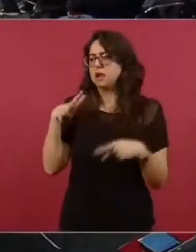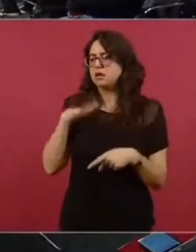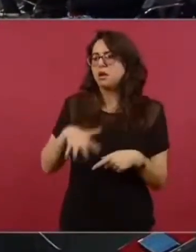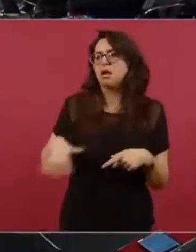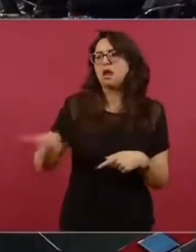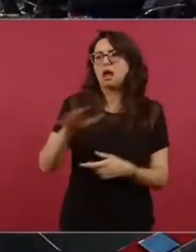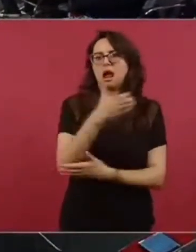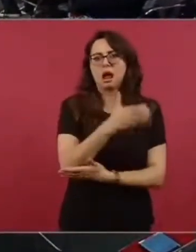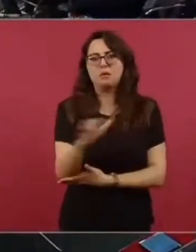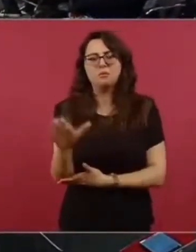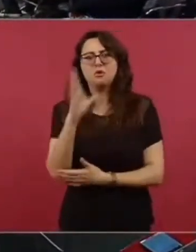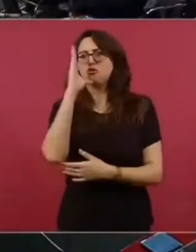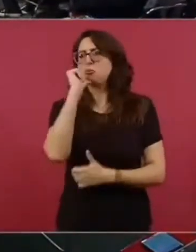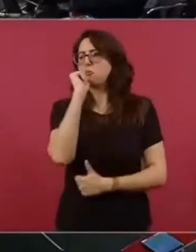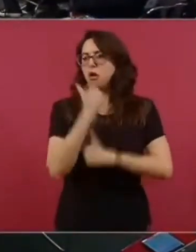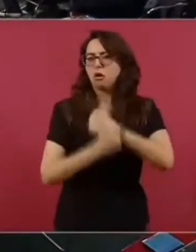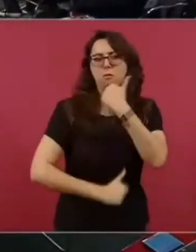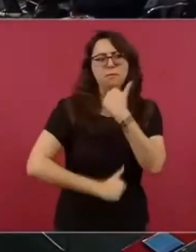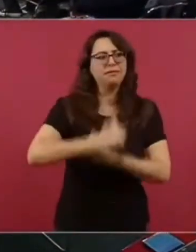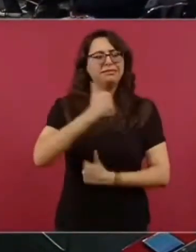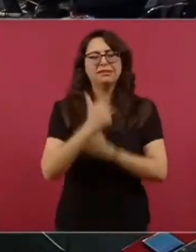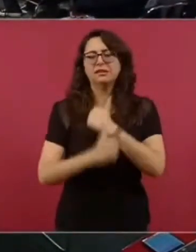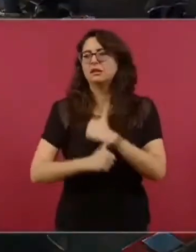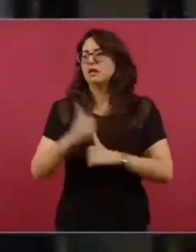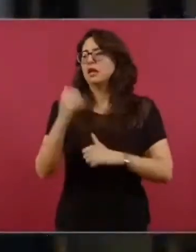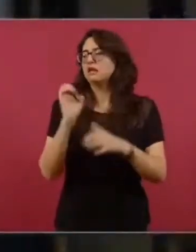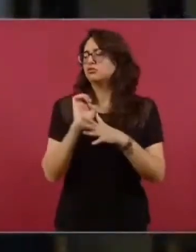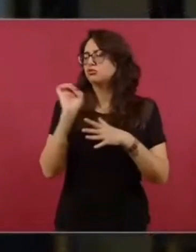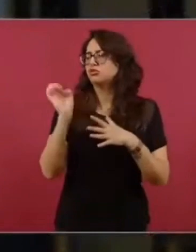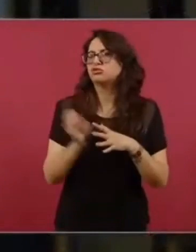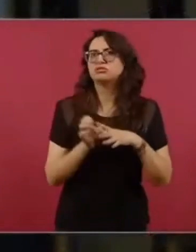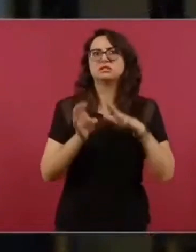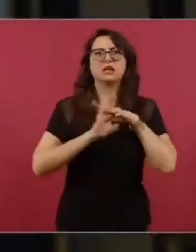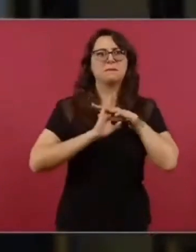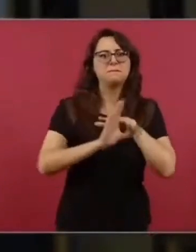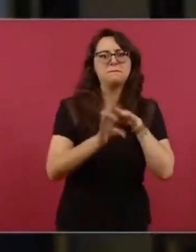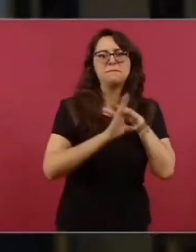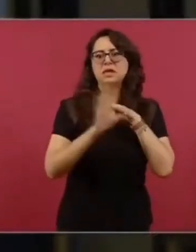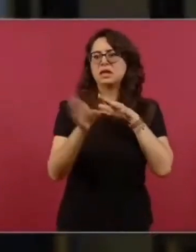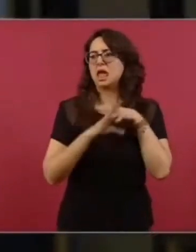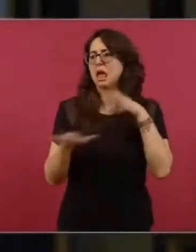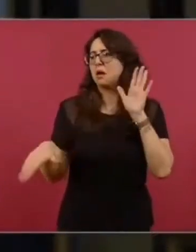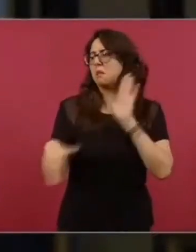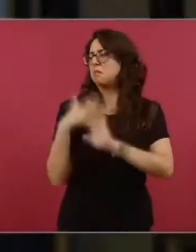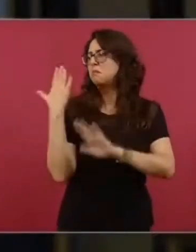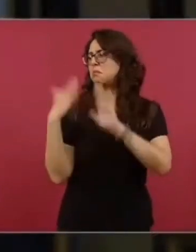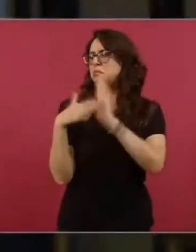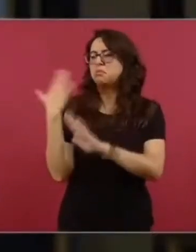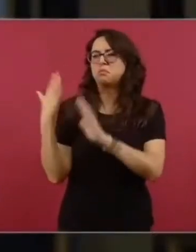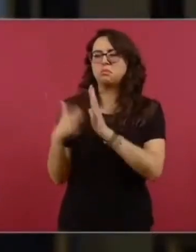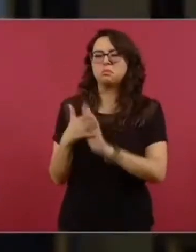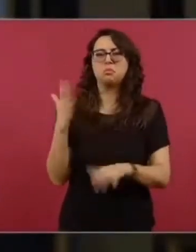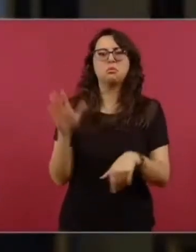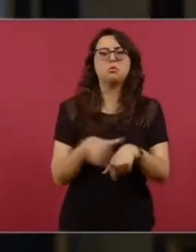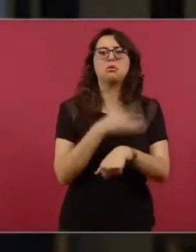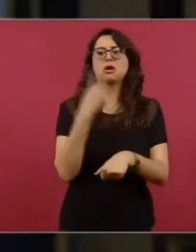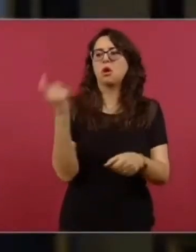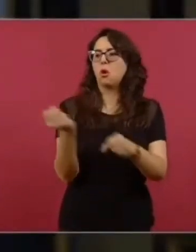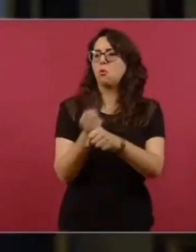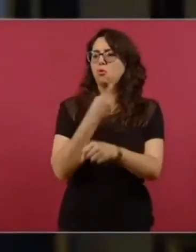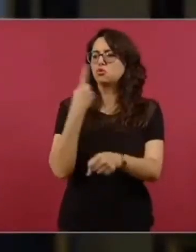Estados Unidos, una gran migración, muchísimos mexicanos salieron porque no tenían en el